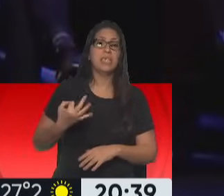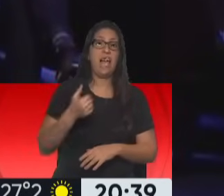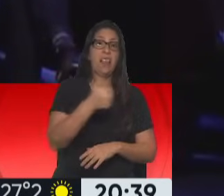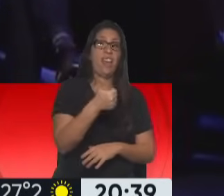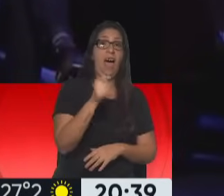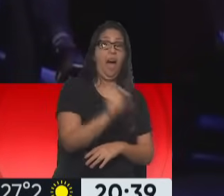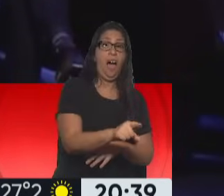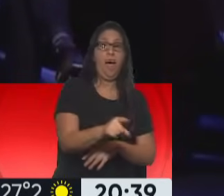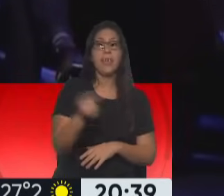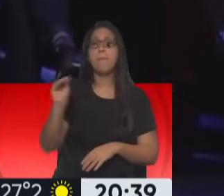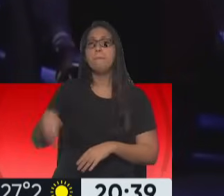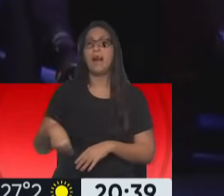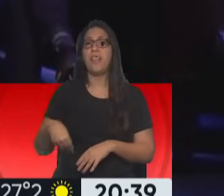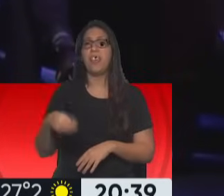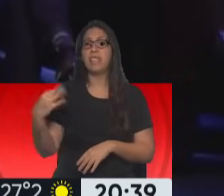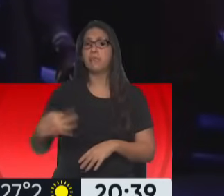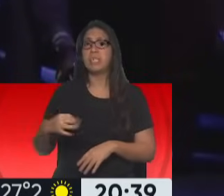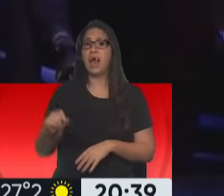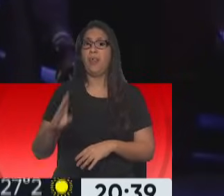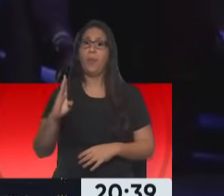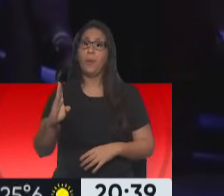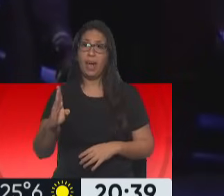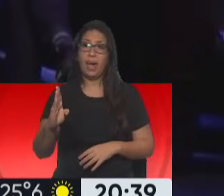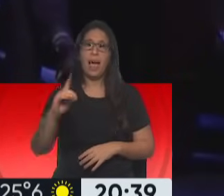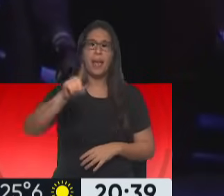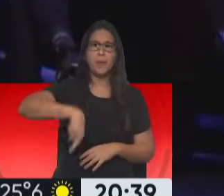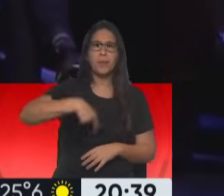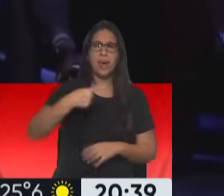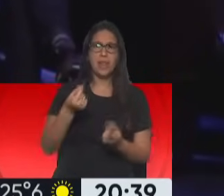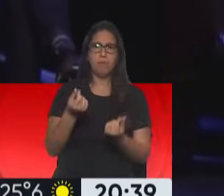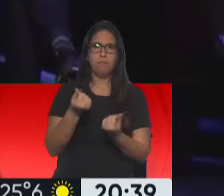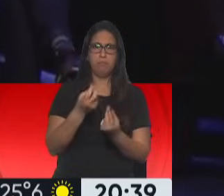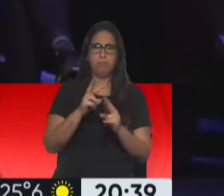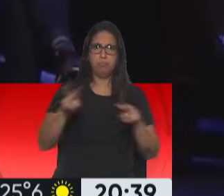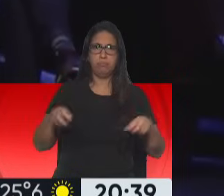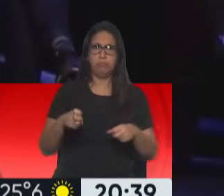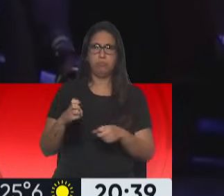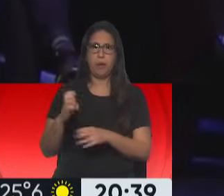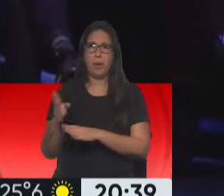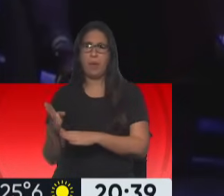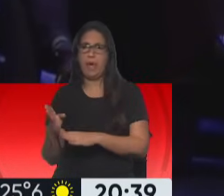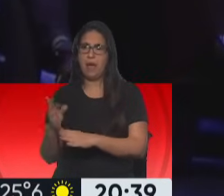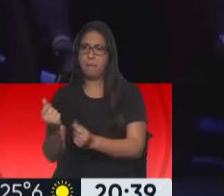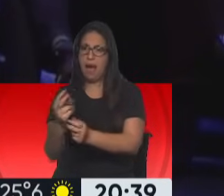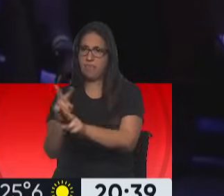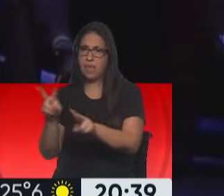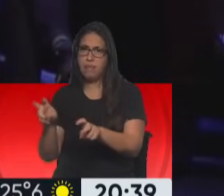A y generan pérdidas extraordinarias en B, hace que el capital se mueva desde B hacia A.